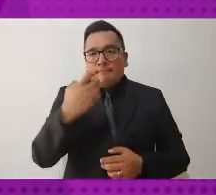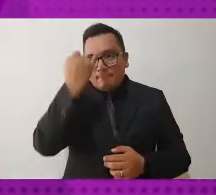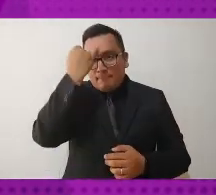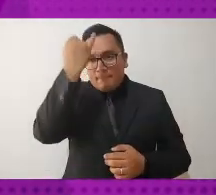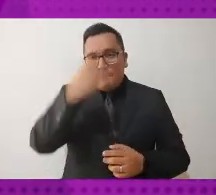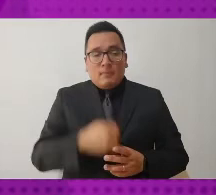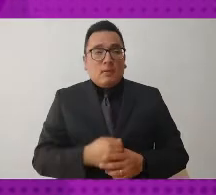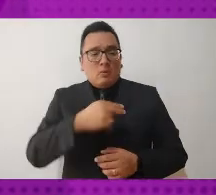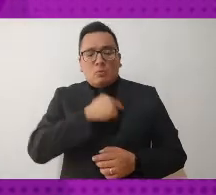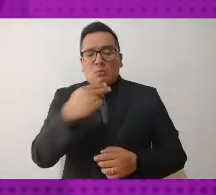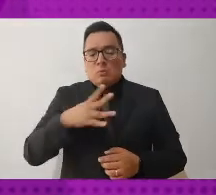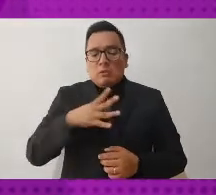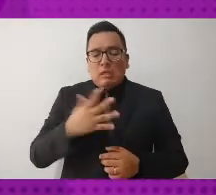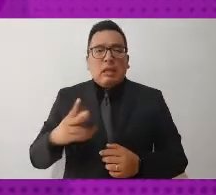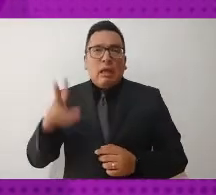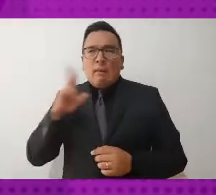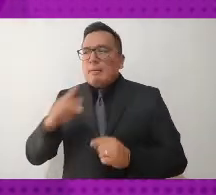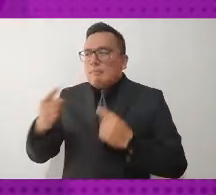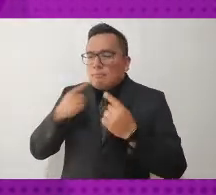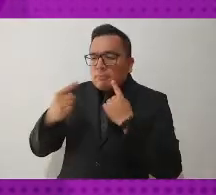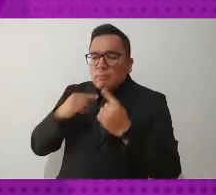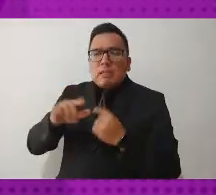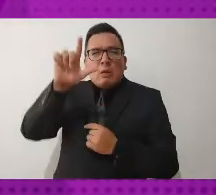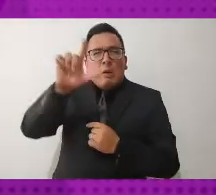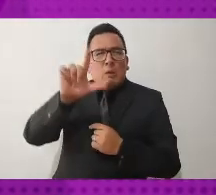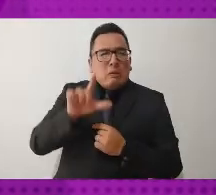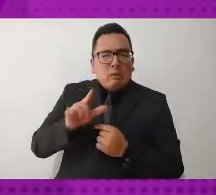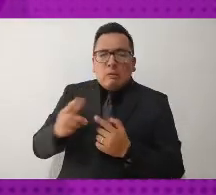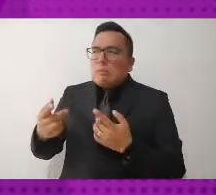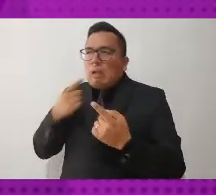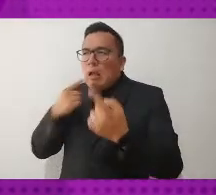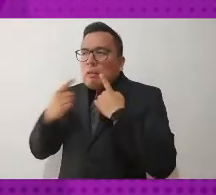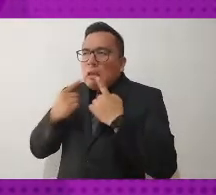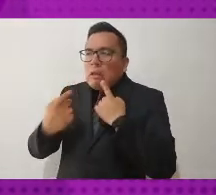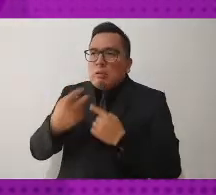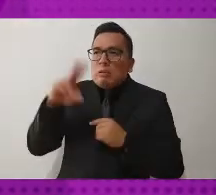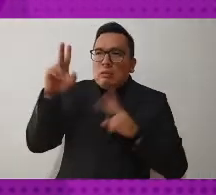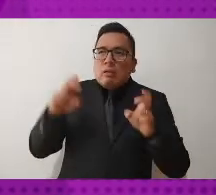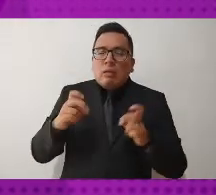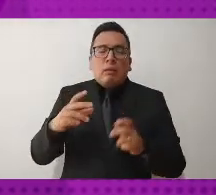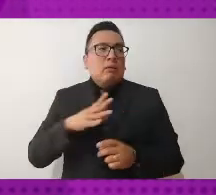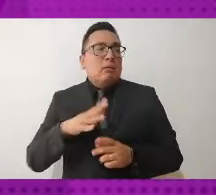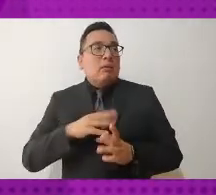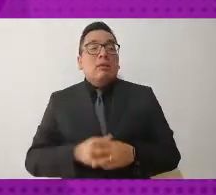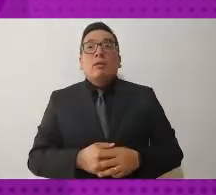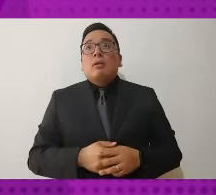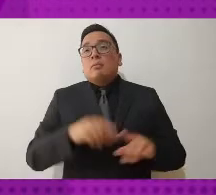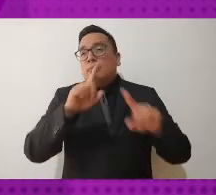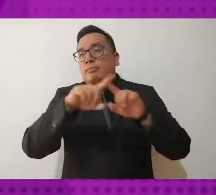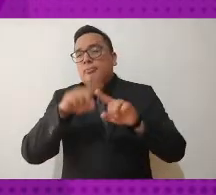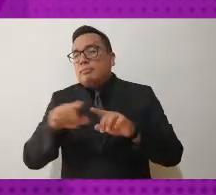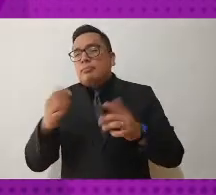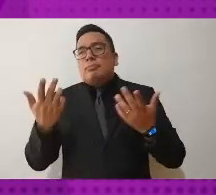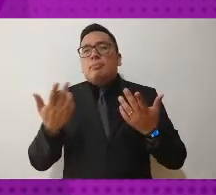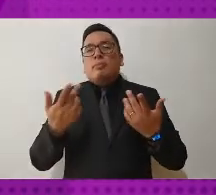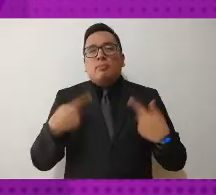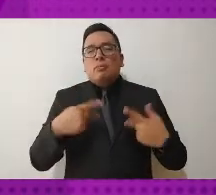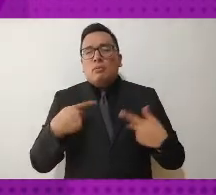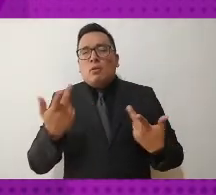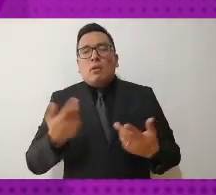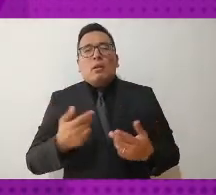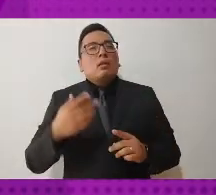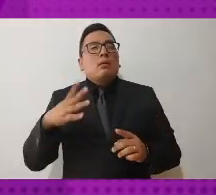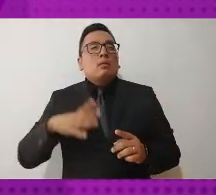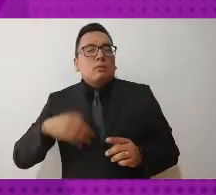digamos mesas de trabajo prácticamente cada lunes hablando sobre el tema teniendo foros con activistas con